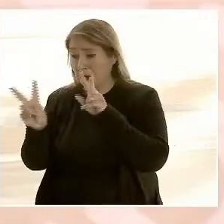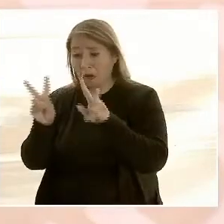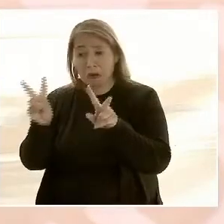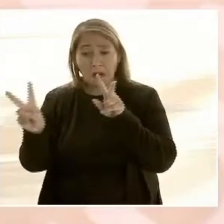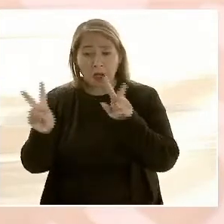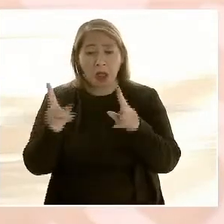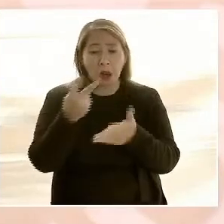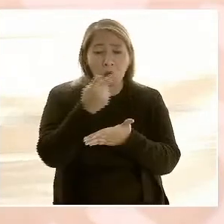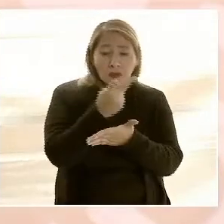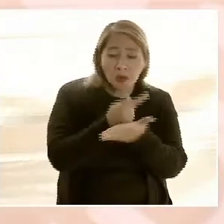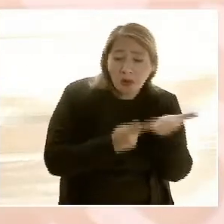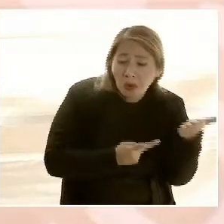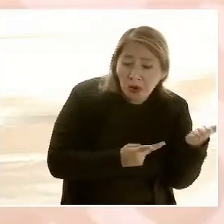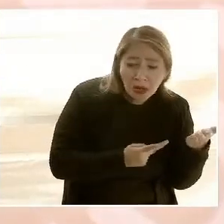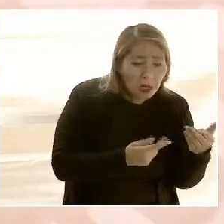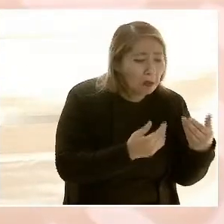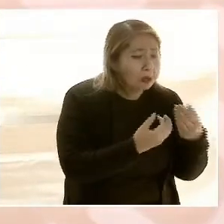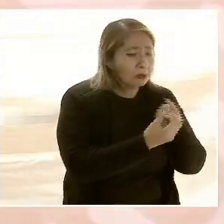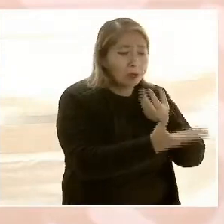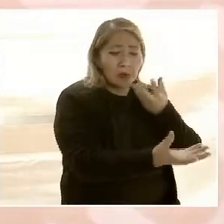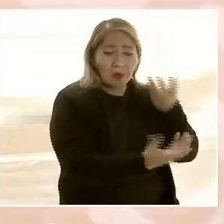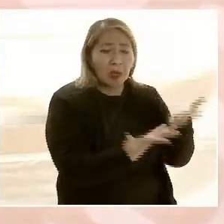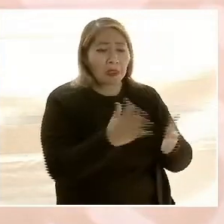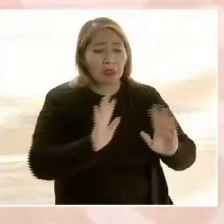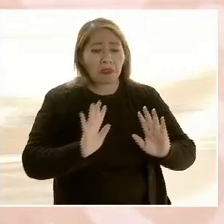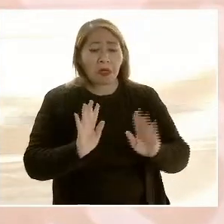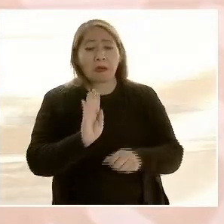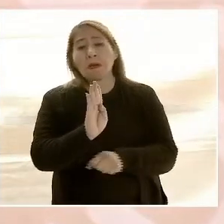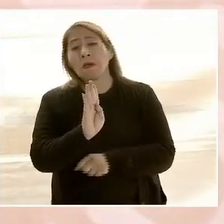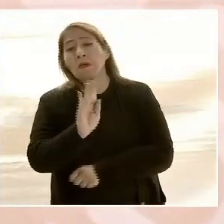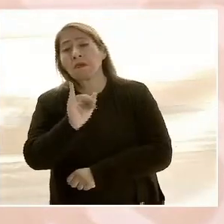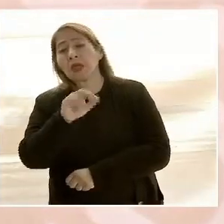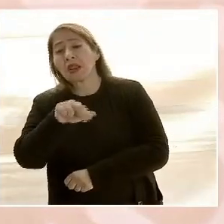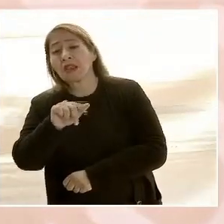los programas de bienestar,